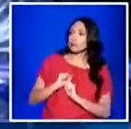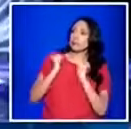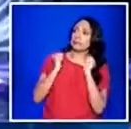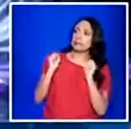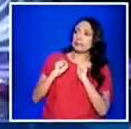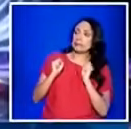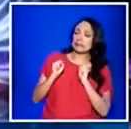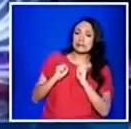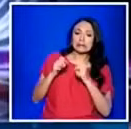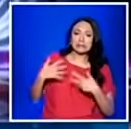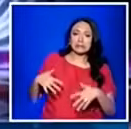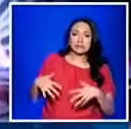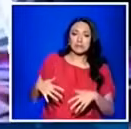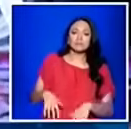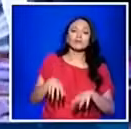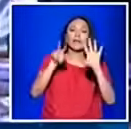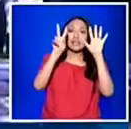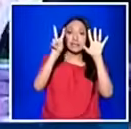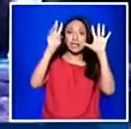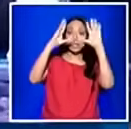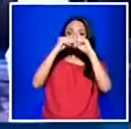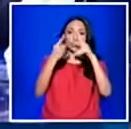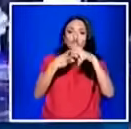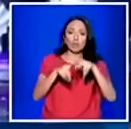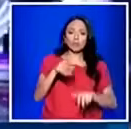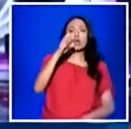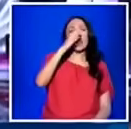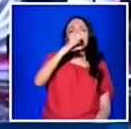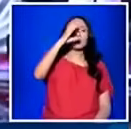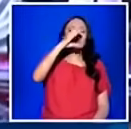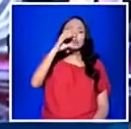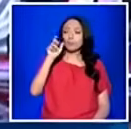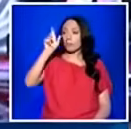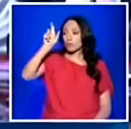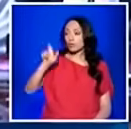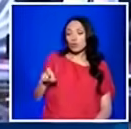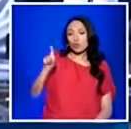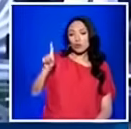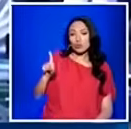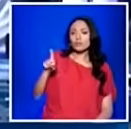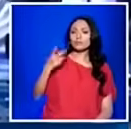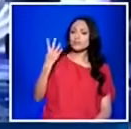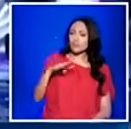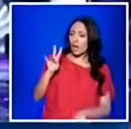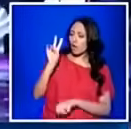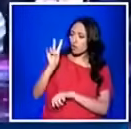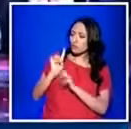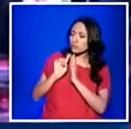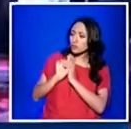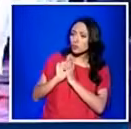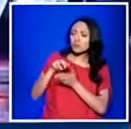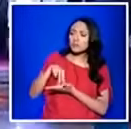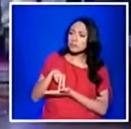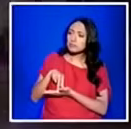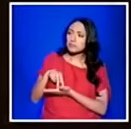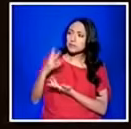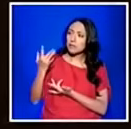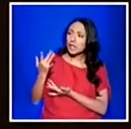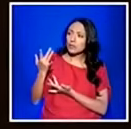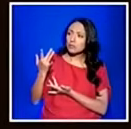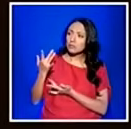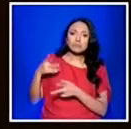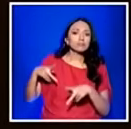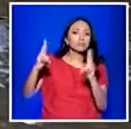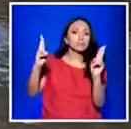Nodal. A las 7 de la noche iniciaron las presentaciones. La artista Katy Barreto tenía 2 minutos sobre el escenario cuando se cortó